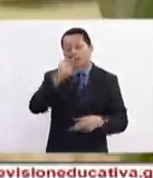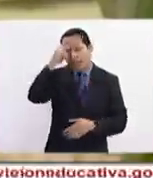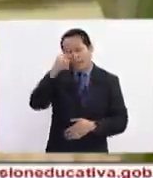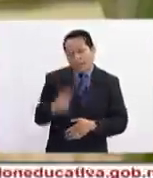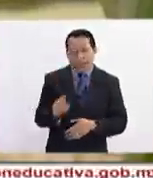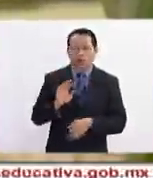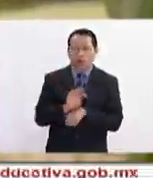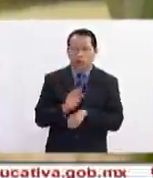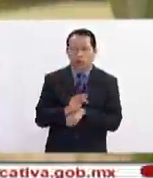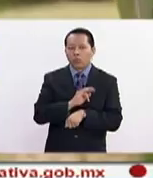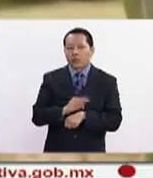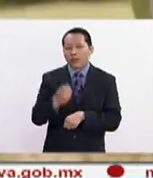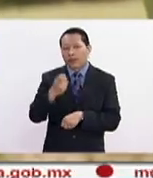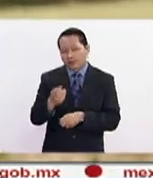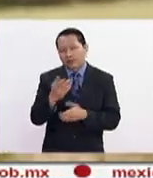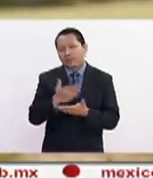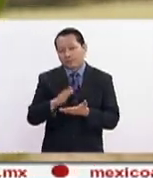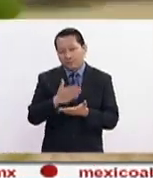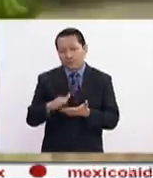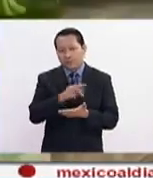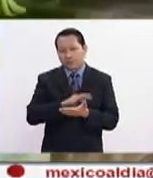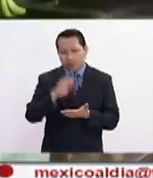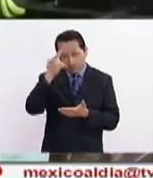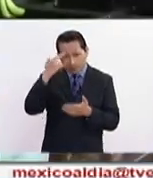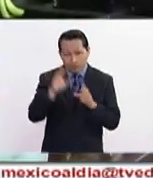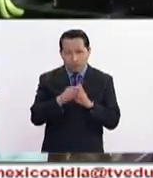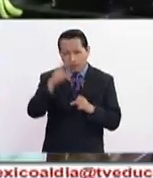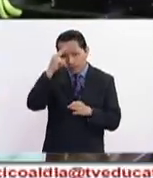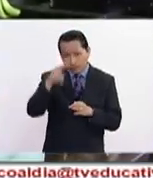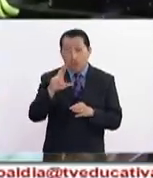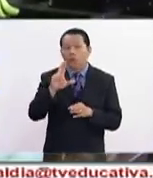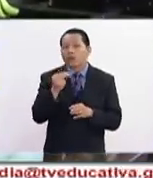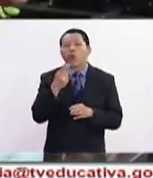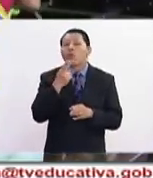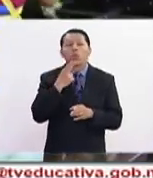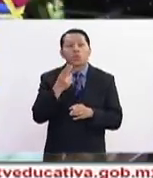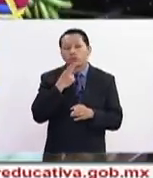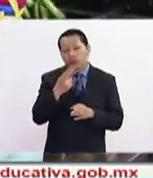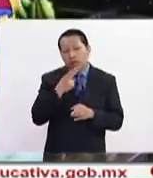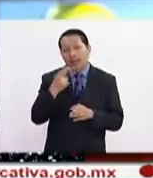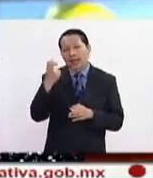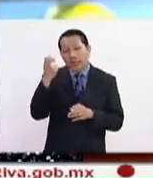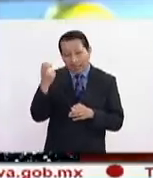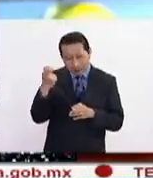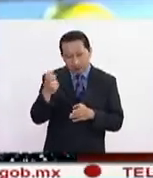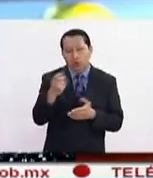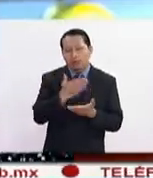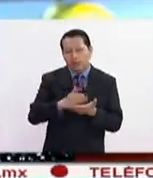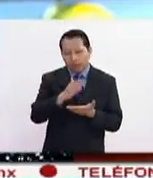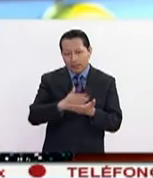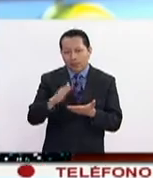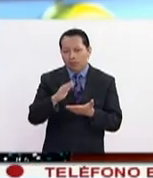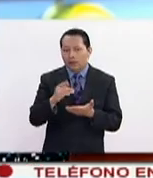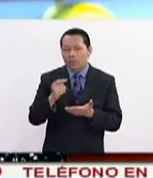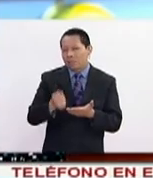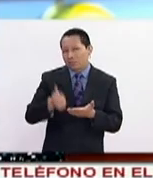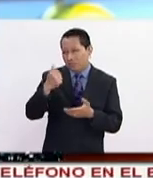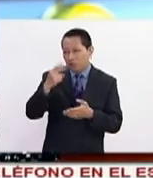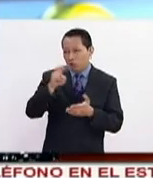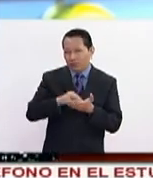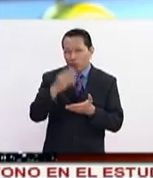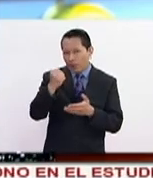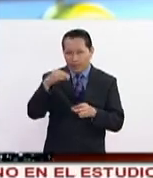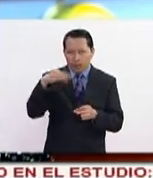solvencia con esta línea de crédito. Le recuerdo que México no ha utilizado, por cierto, la línea de crédito otorgada por primera vez en